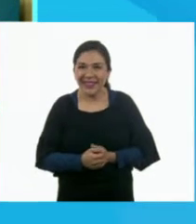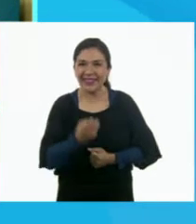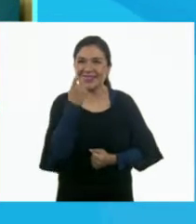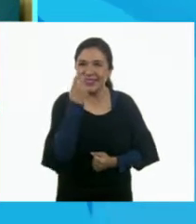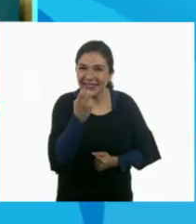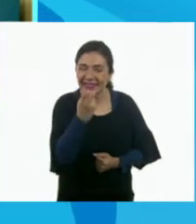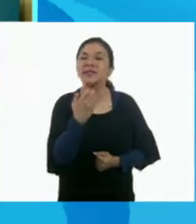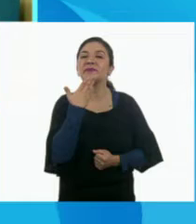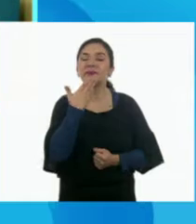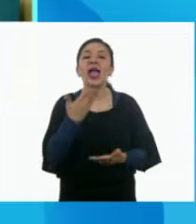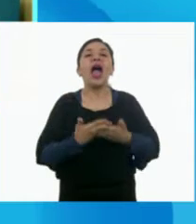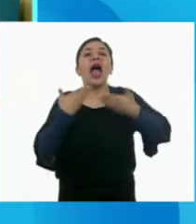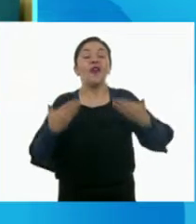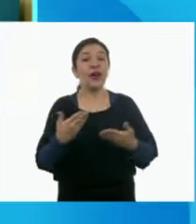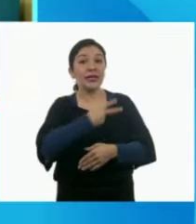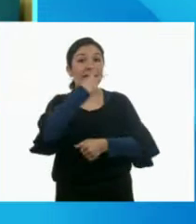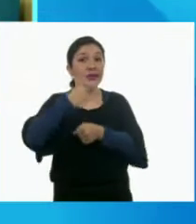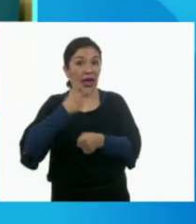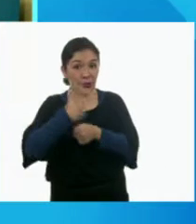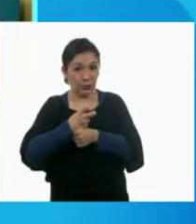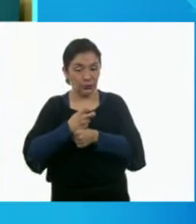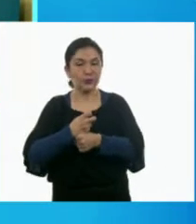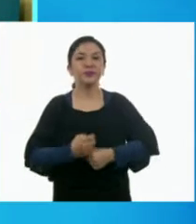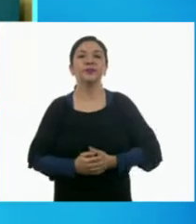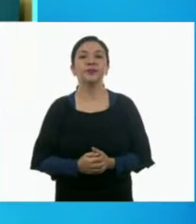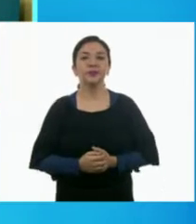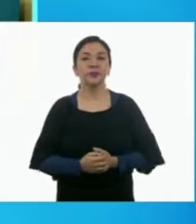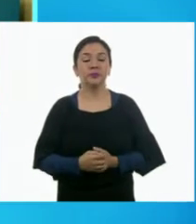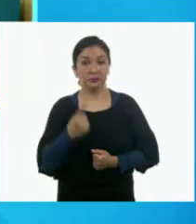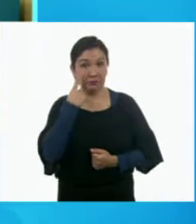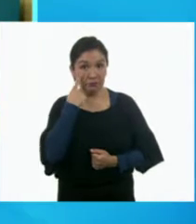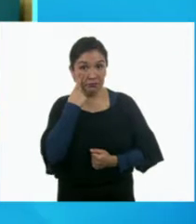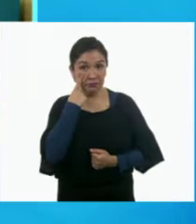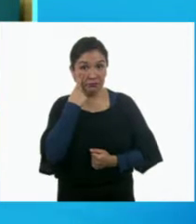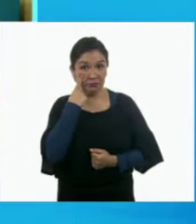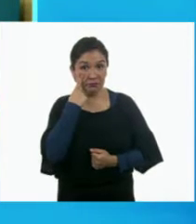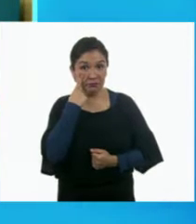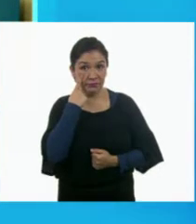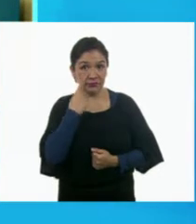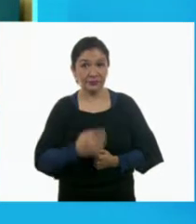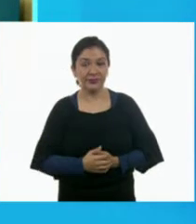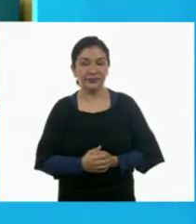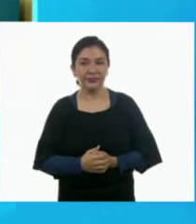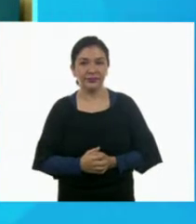¡Eso! Ahora vamos por la segunda parte. Es...